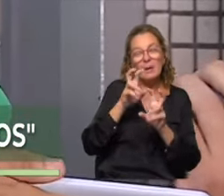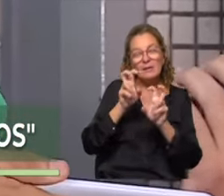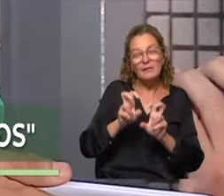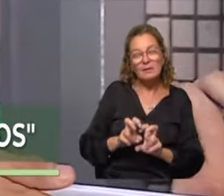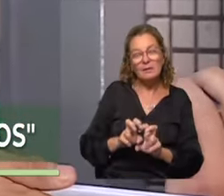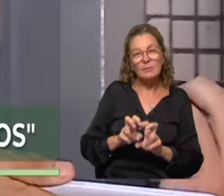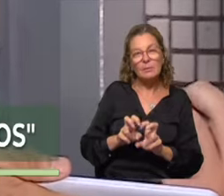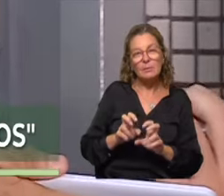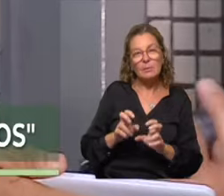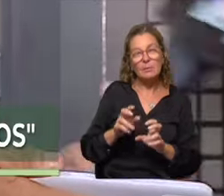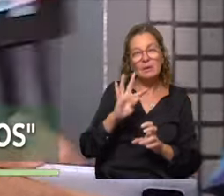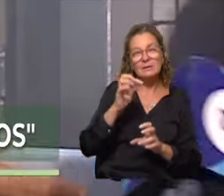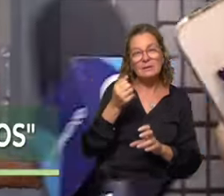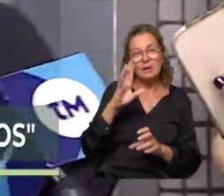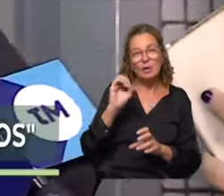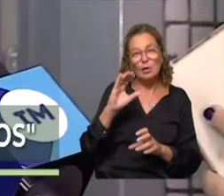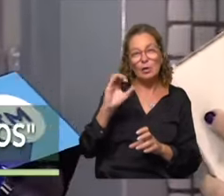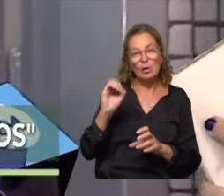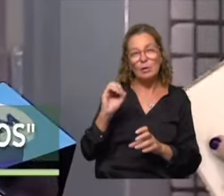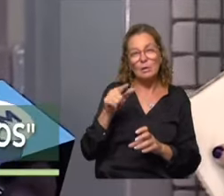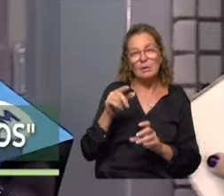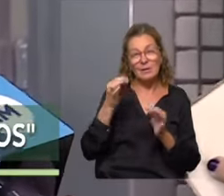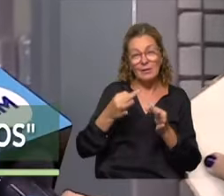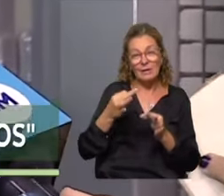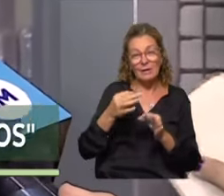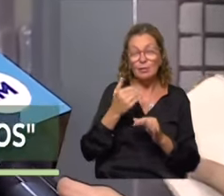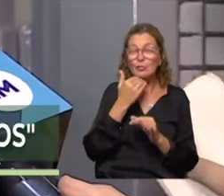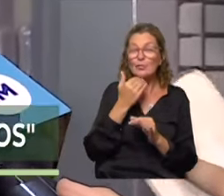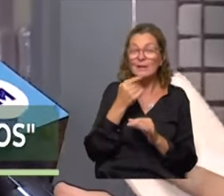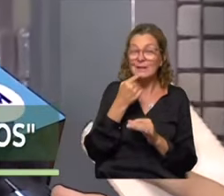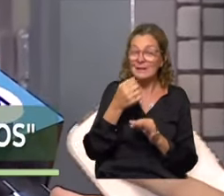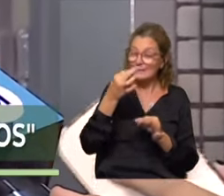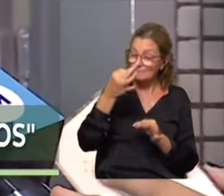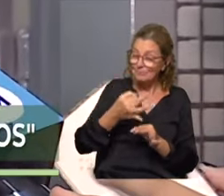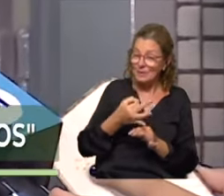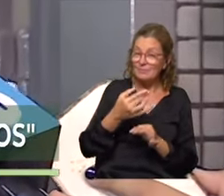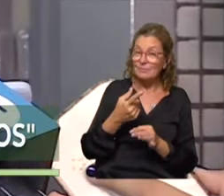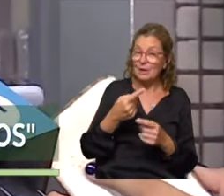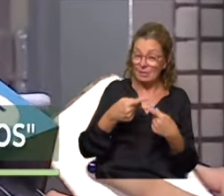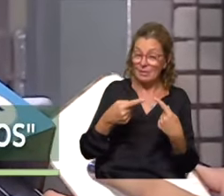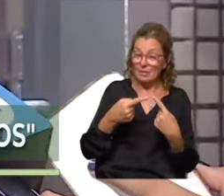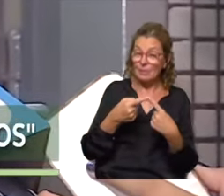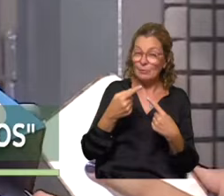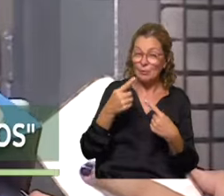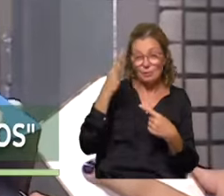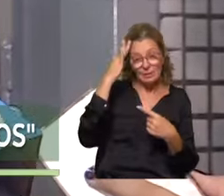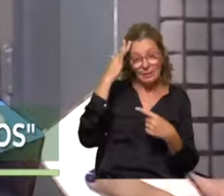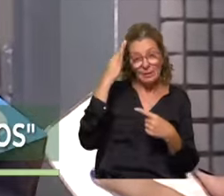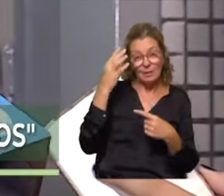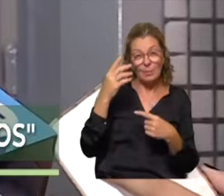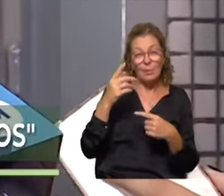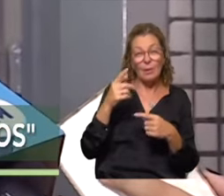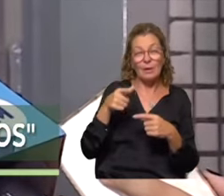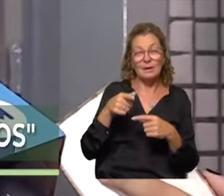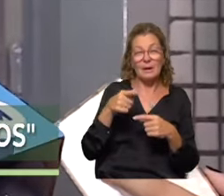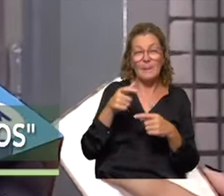investigación paralela que hizo Taroco? Bien, la verdad es que no sabría decir con exactitud, sé que son varias de las víctimas porque están identificadas con una letra,